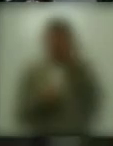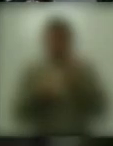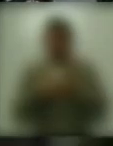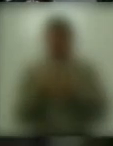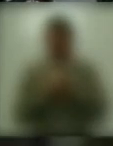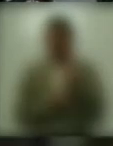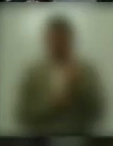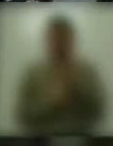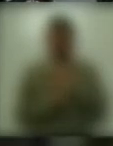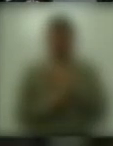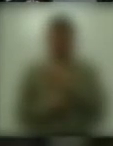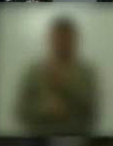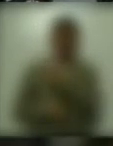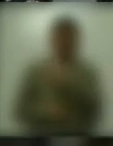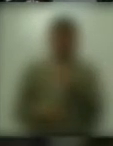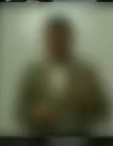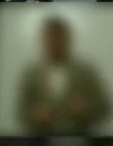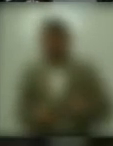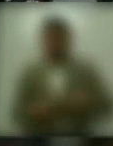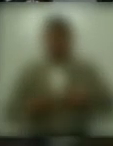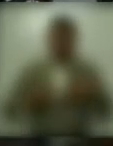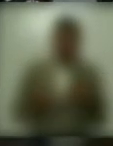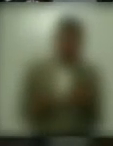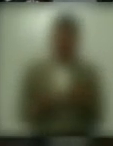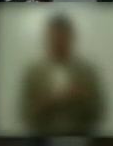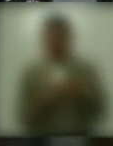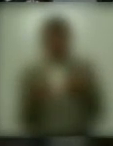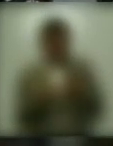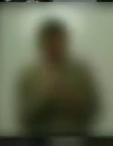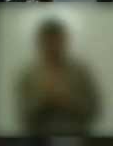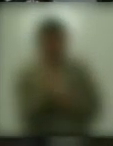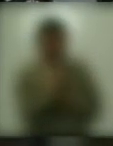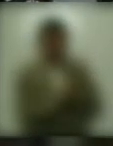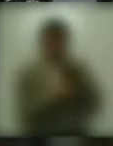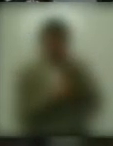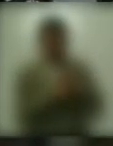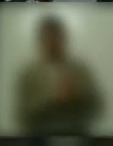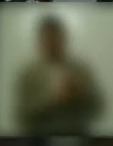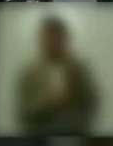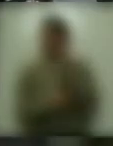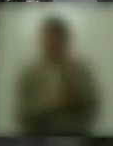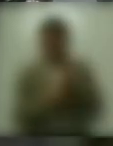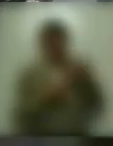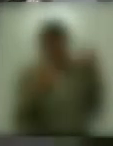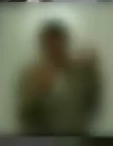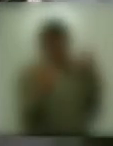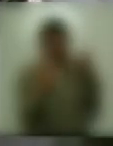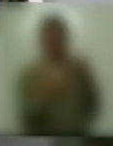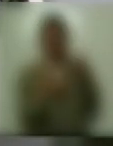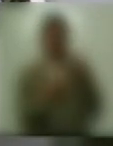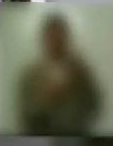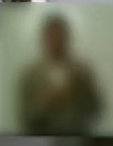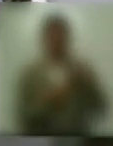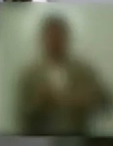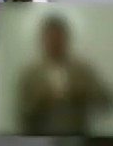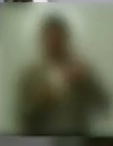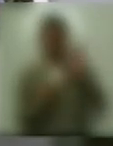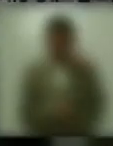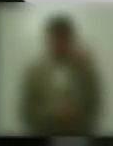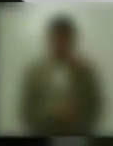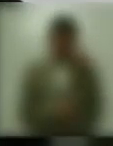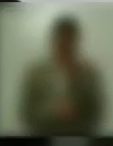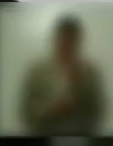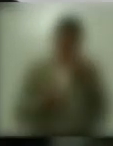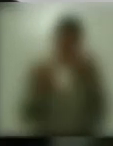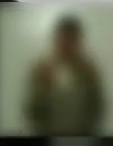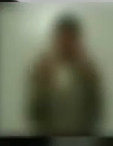hacer, lo que debemos de hacer, y decirle, señor secretario, siempre es de celebrar la visita del gabinete del gobierno federal.